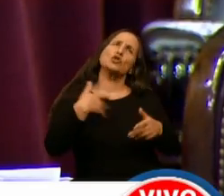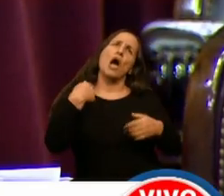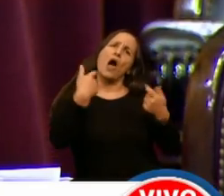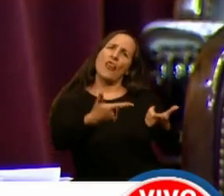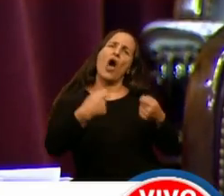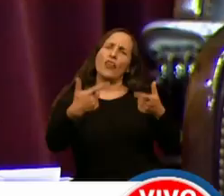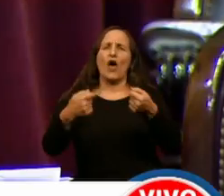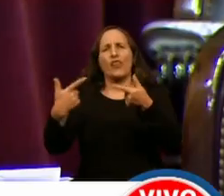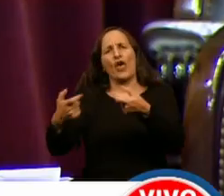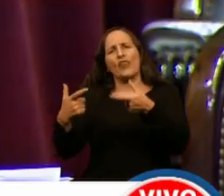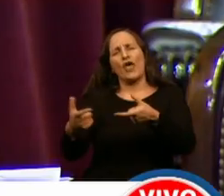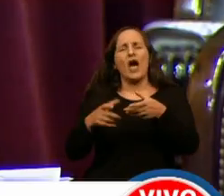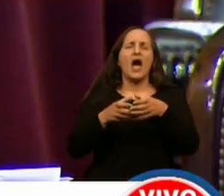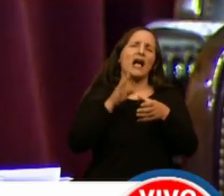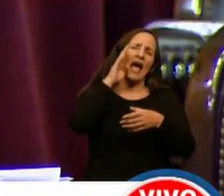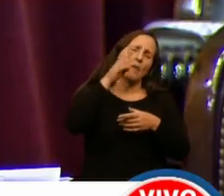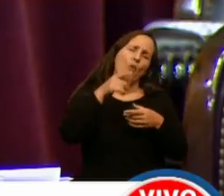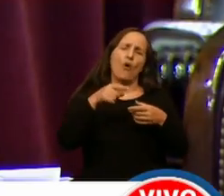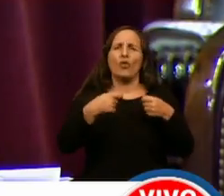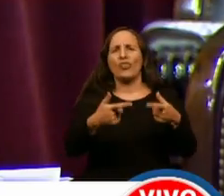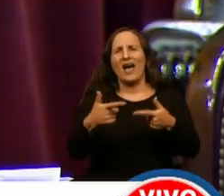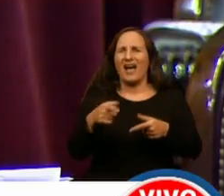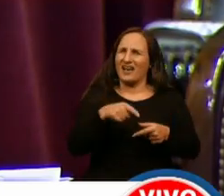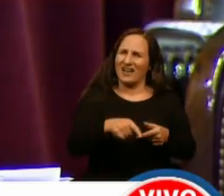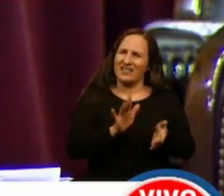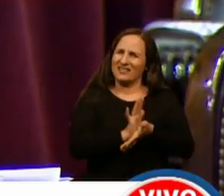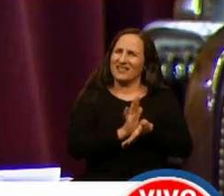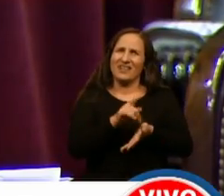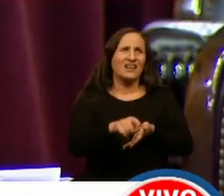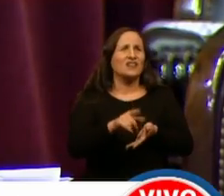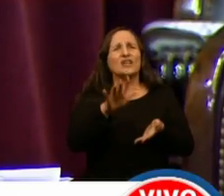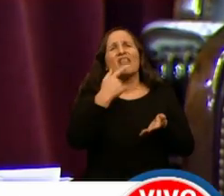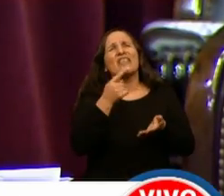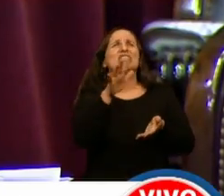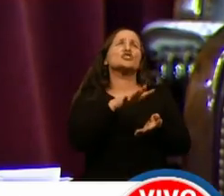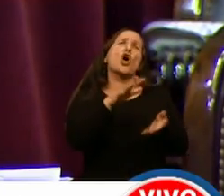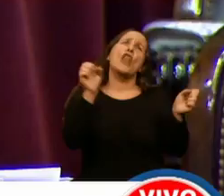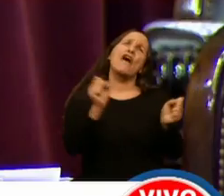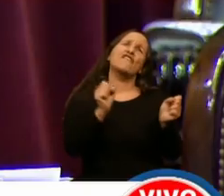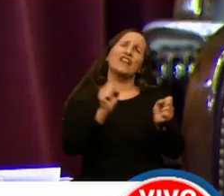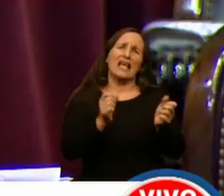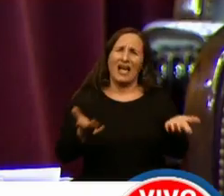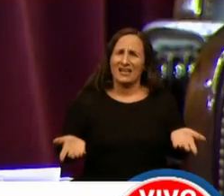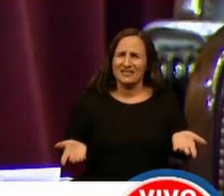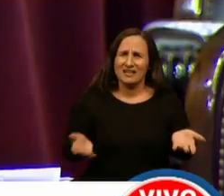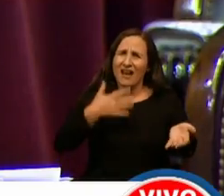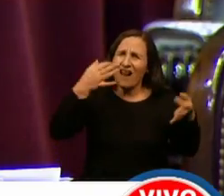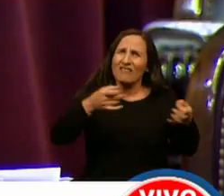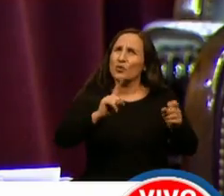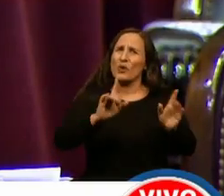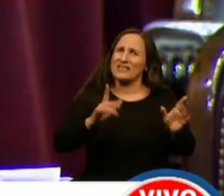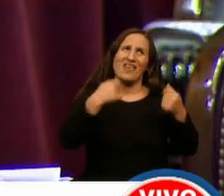entrega de la leña como están haciendo ahora política con esta mancha grande de zonas frías a lo que realmente no lo son